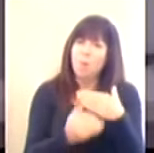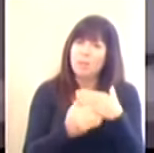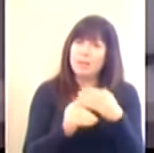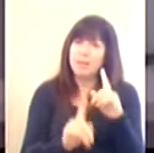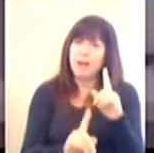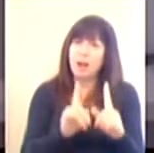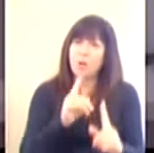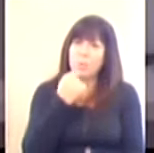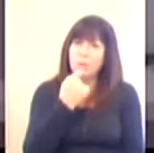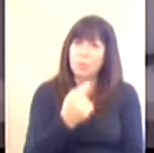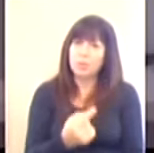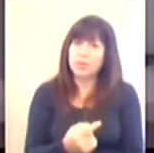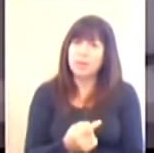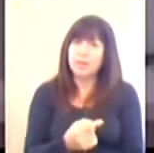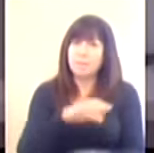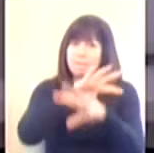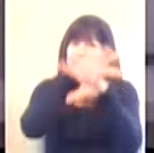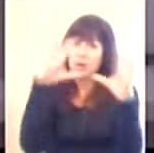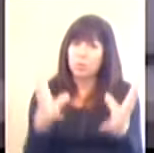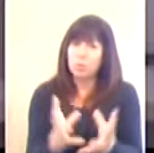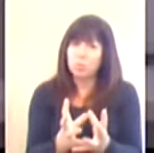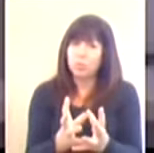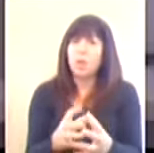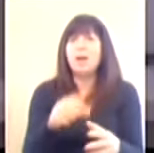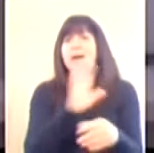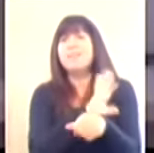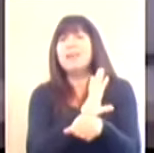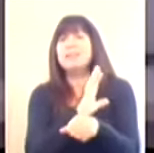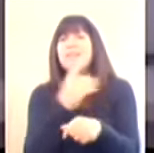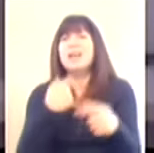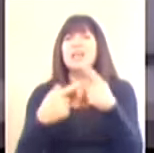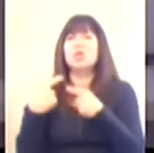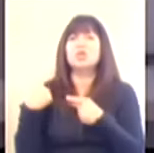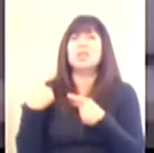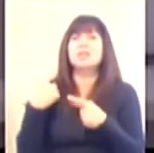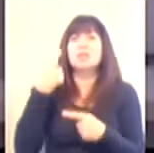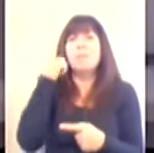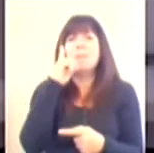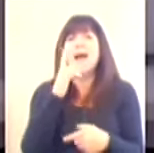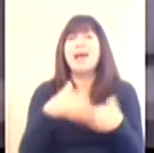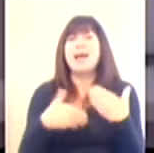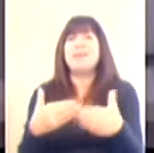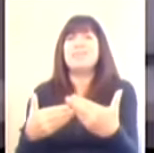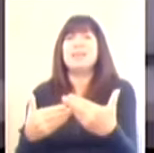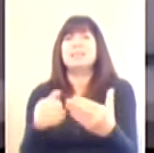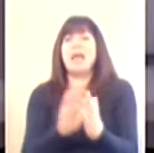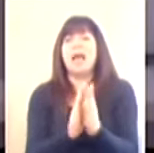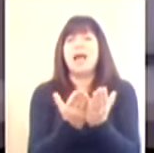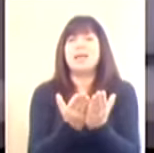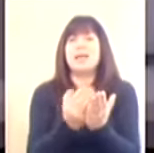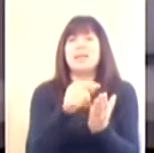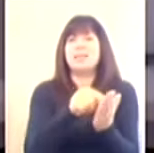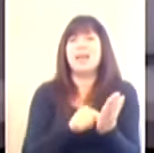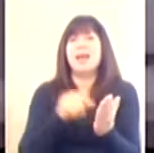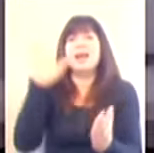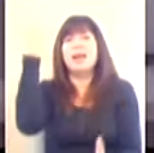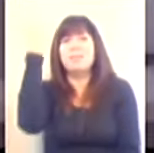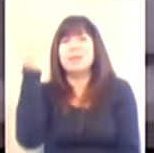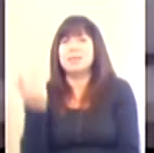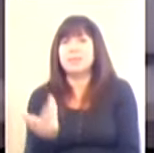nivel global, y si la pandemia va a ser un retroceso o no para el avance de la agenda climática. Y